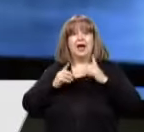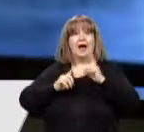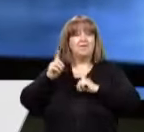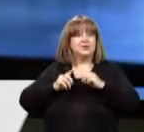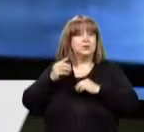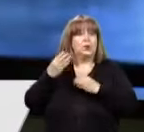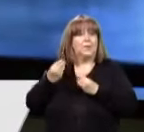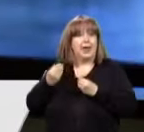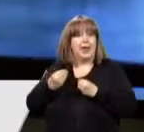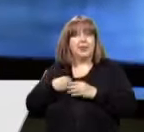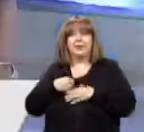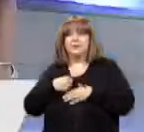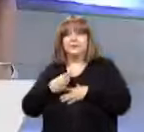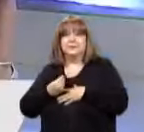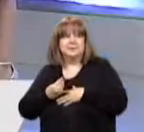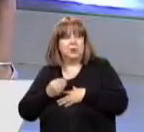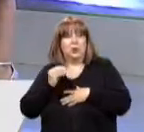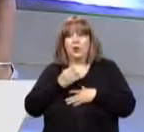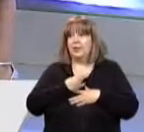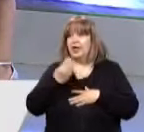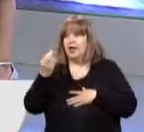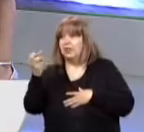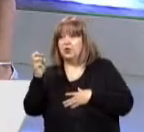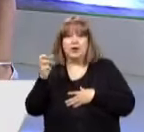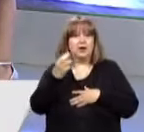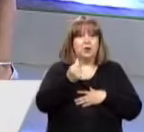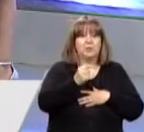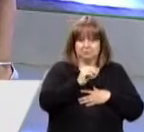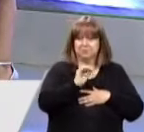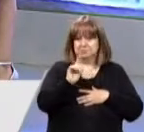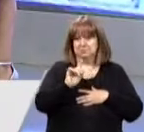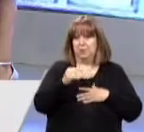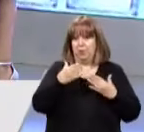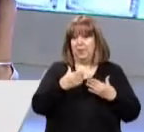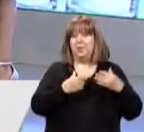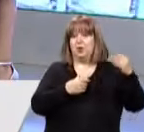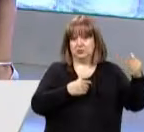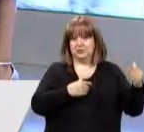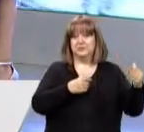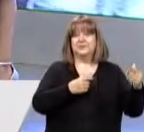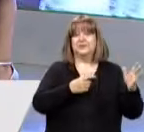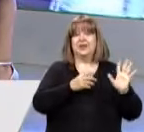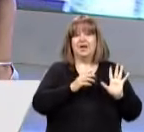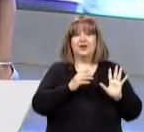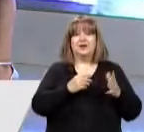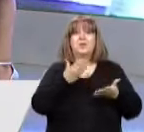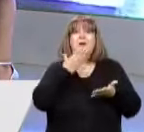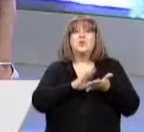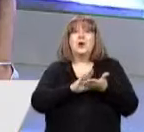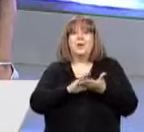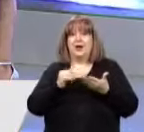empezar de a poco y después animarse a hacer otras cosas pero empezar bueno a eso y decir Bueno la verdad voy a empezar a a